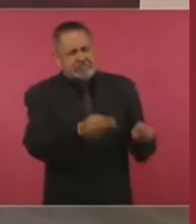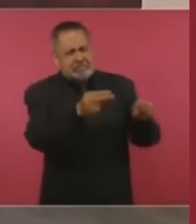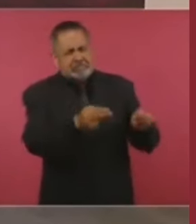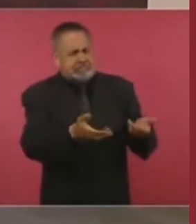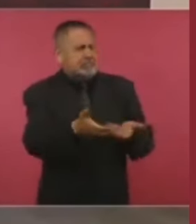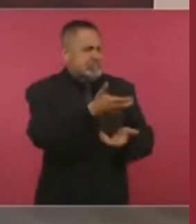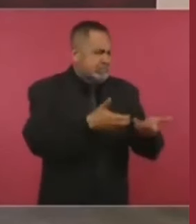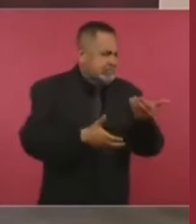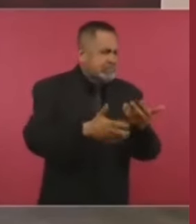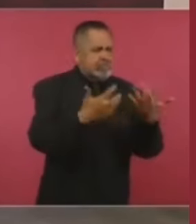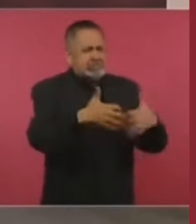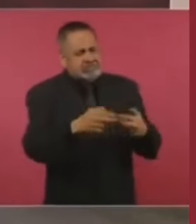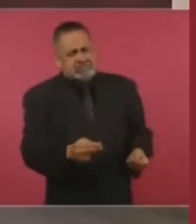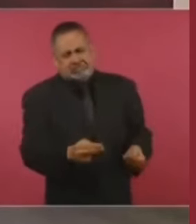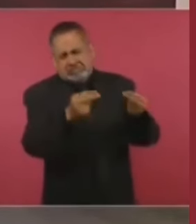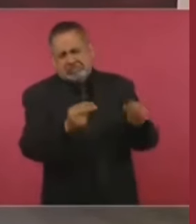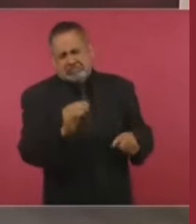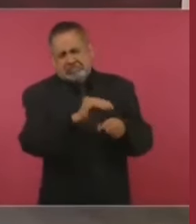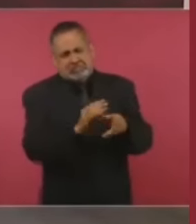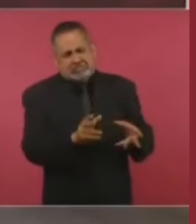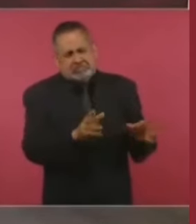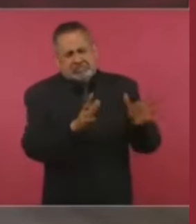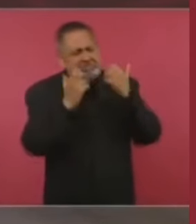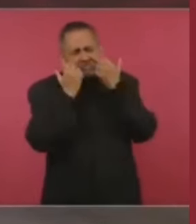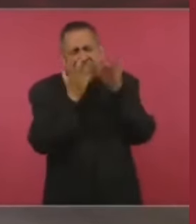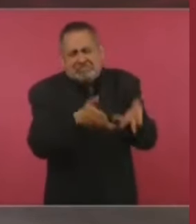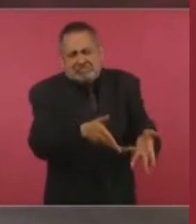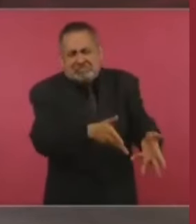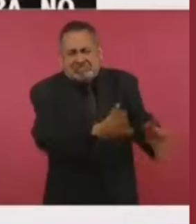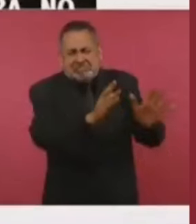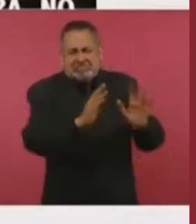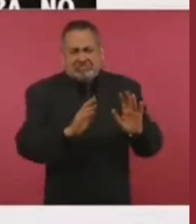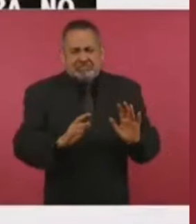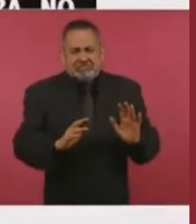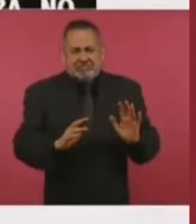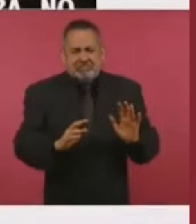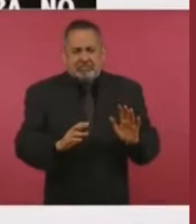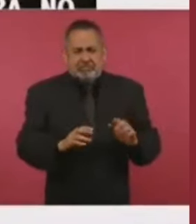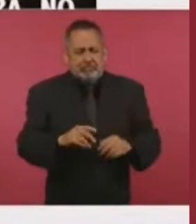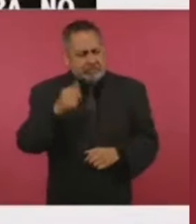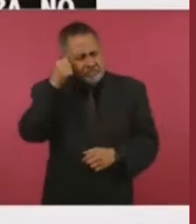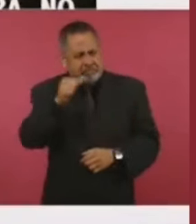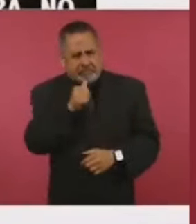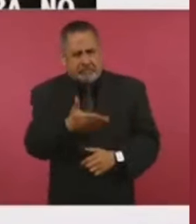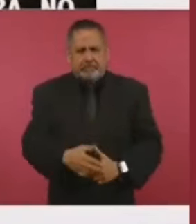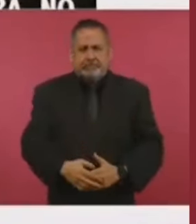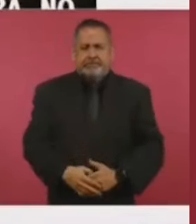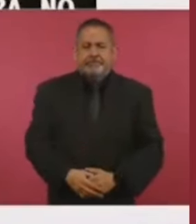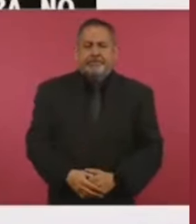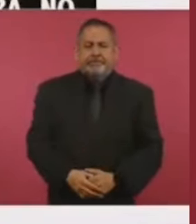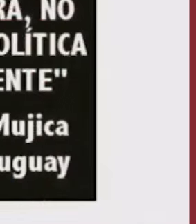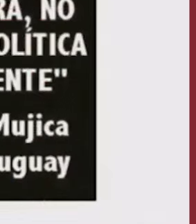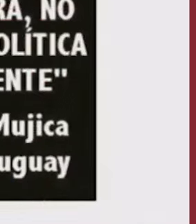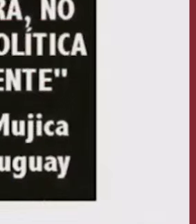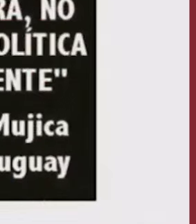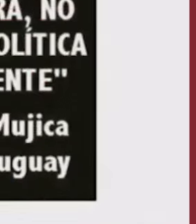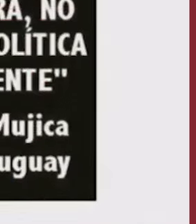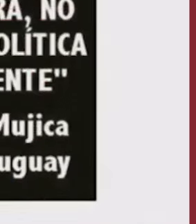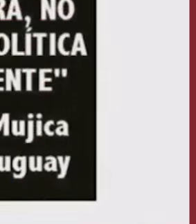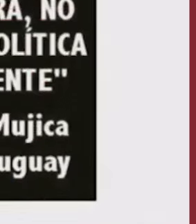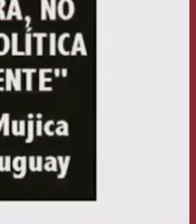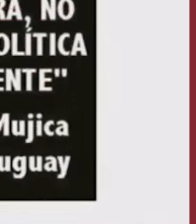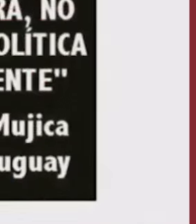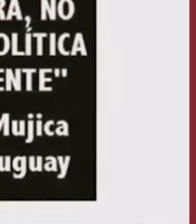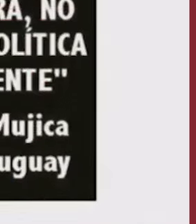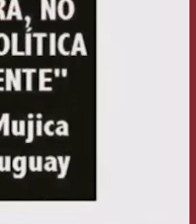situación es especialmente complicada debido a una enfermedad inmunológica que padece desde hace más de 20 años a pesar de